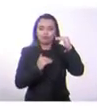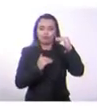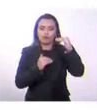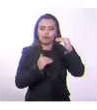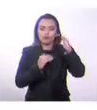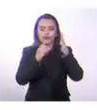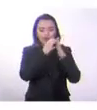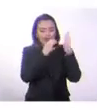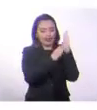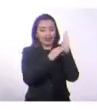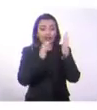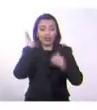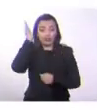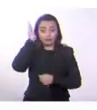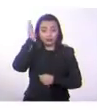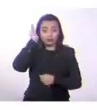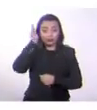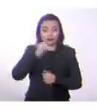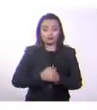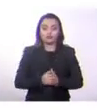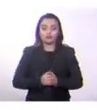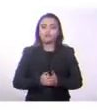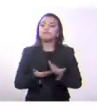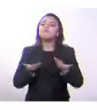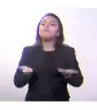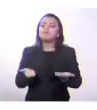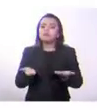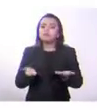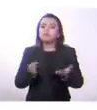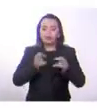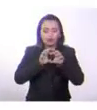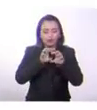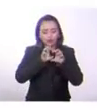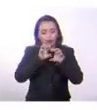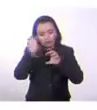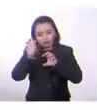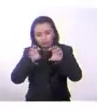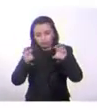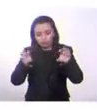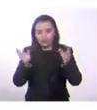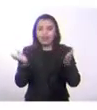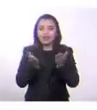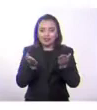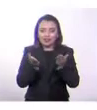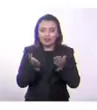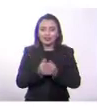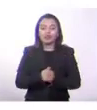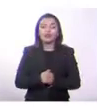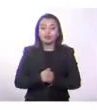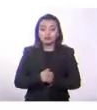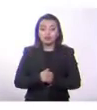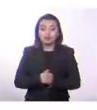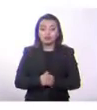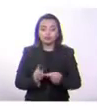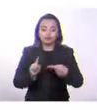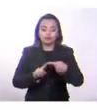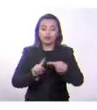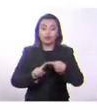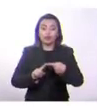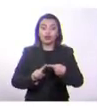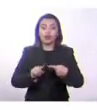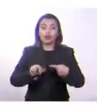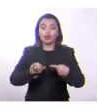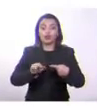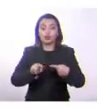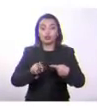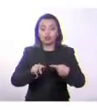mayoría de los textos, por una introducción, un desarrollo y conclusiones. En la introducción se da a conocer el tema que